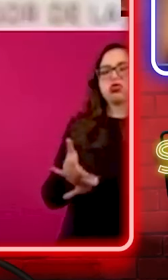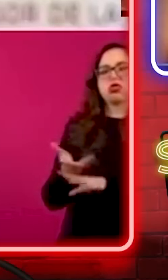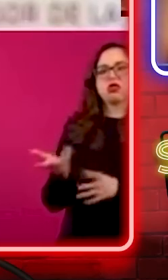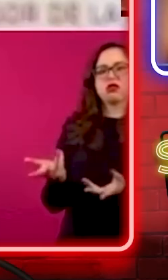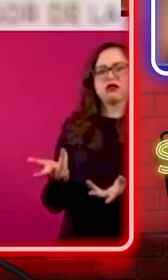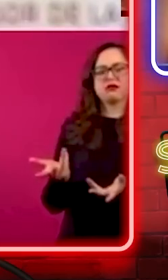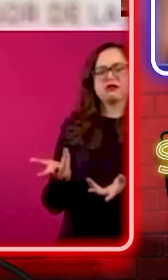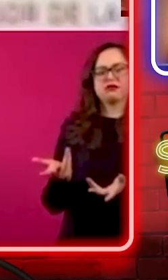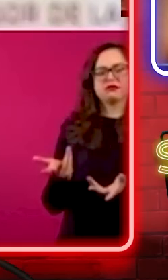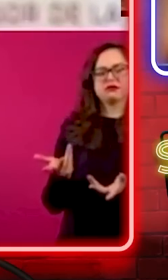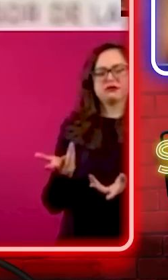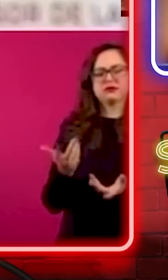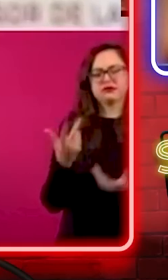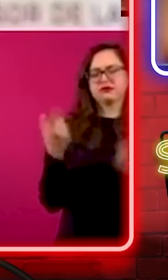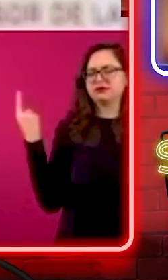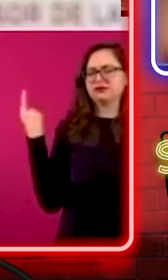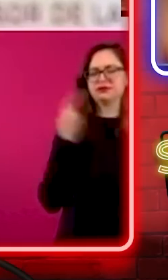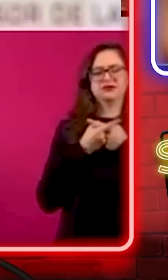Es